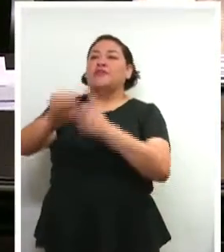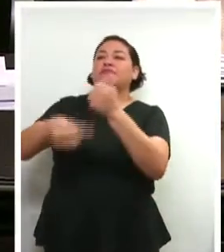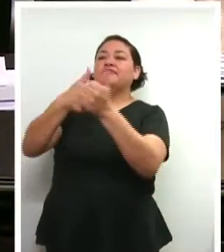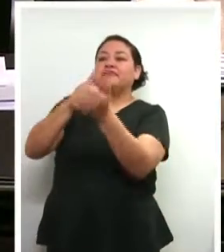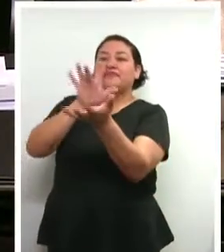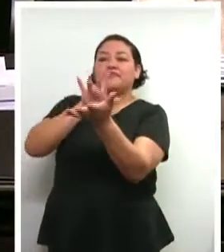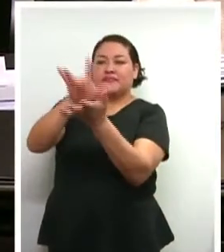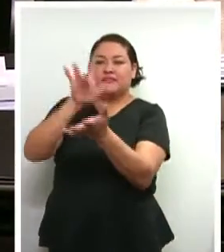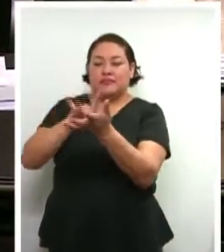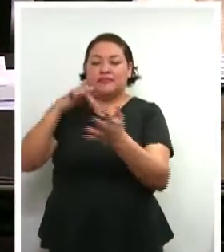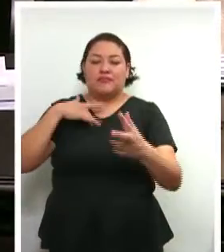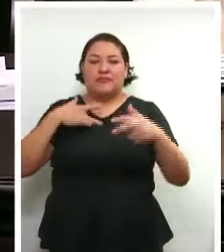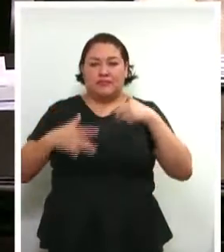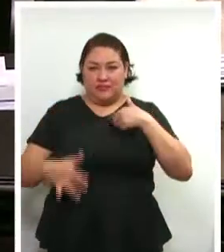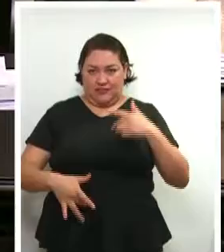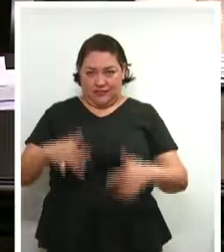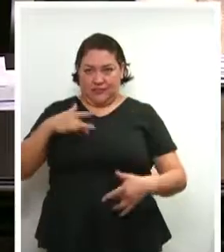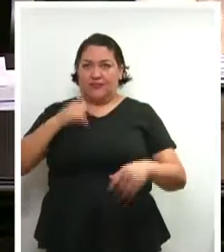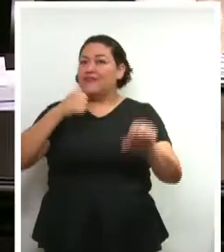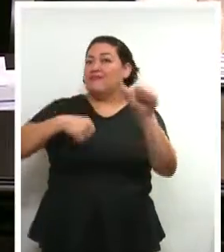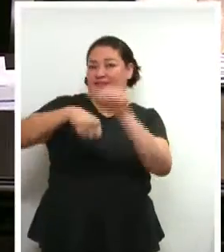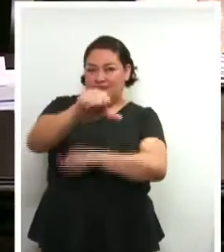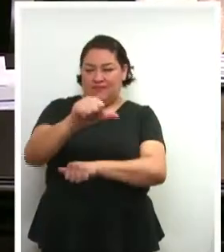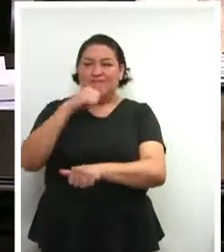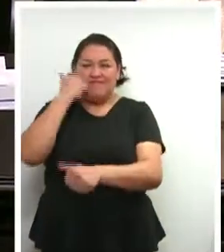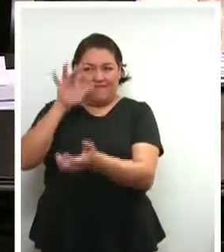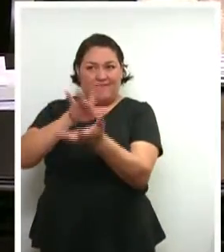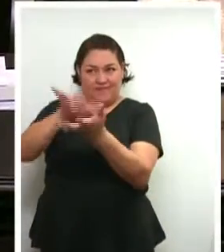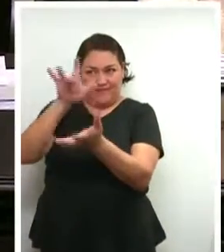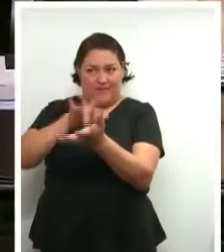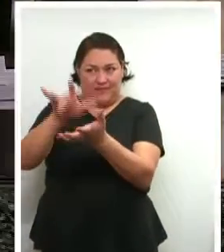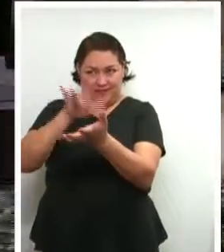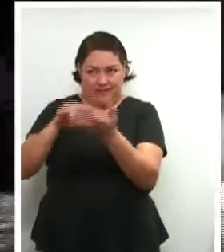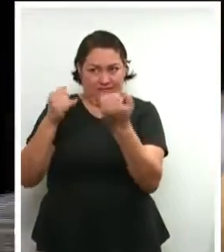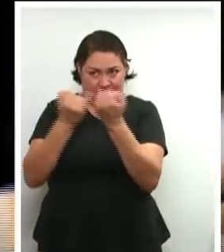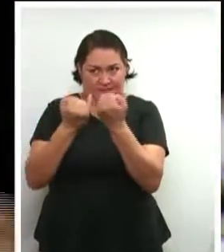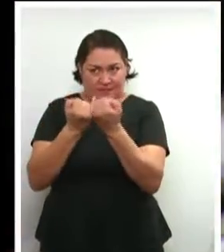de donación de órganos. De acuerdo.